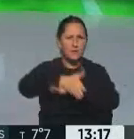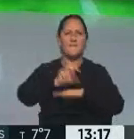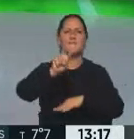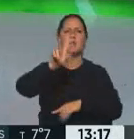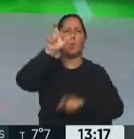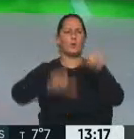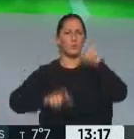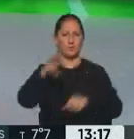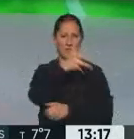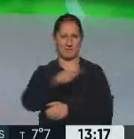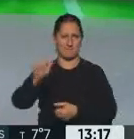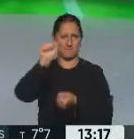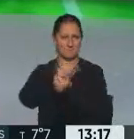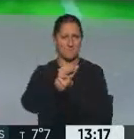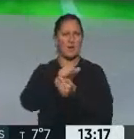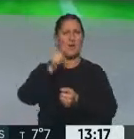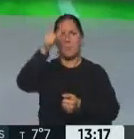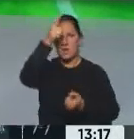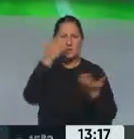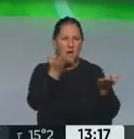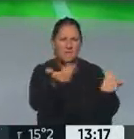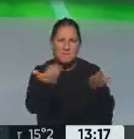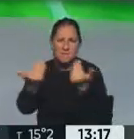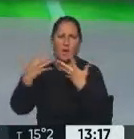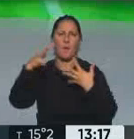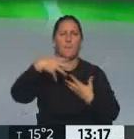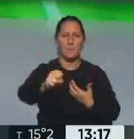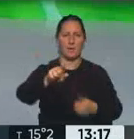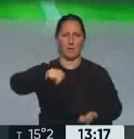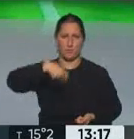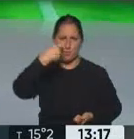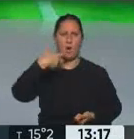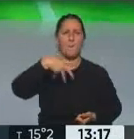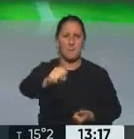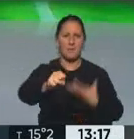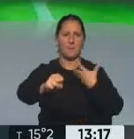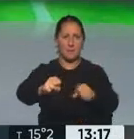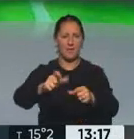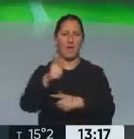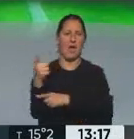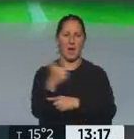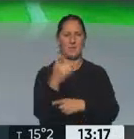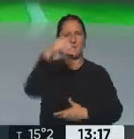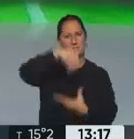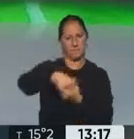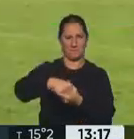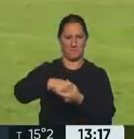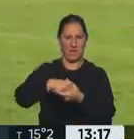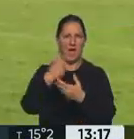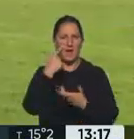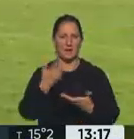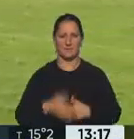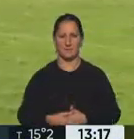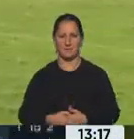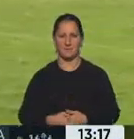personas hubo un allanamiento sic auto drogas y también armas en el lugar trabajando maría dentro caso